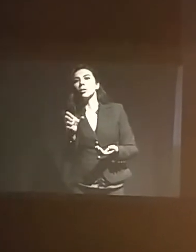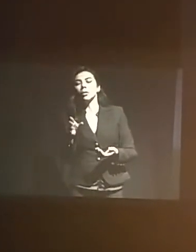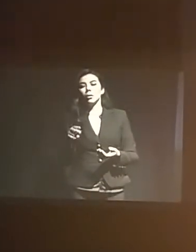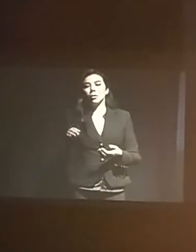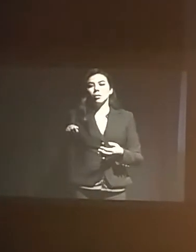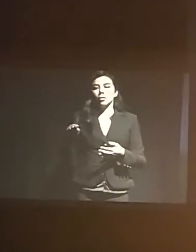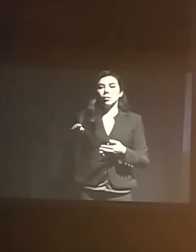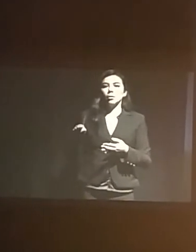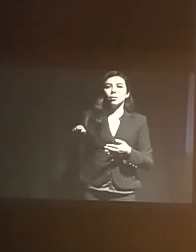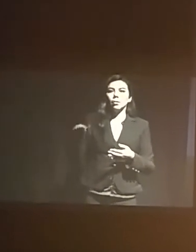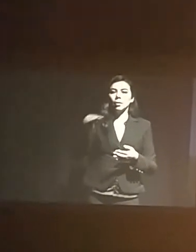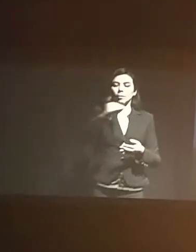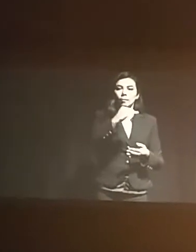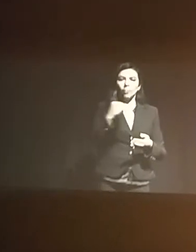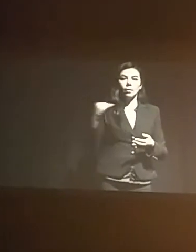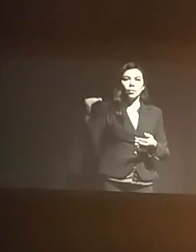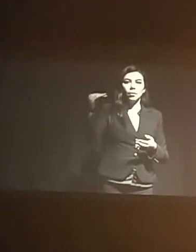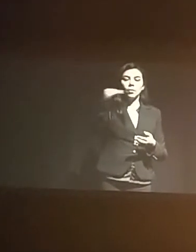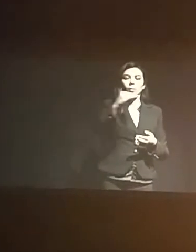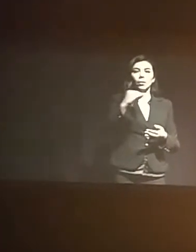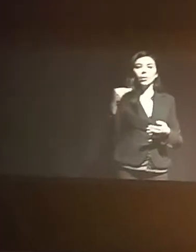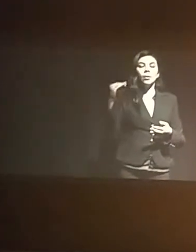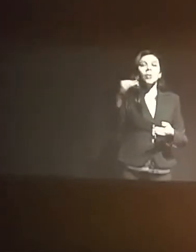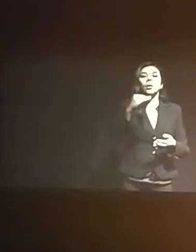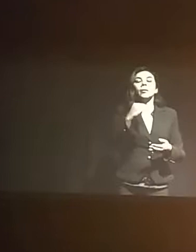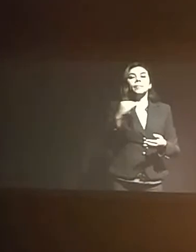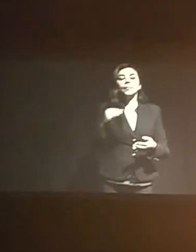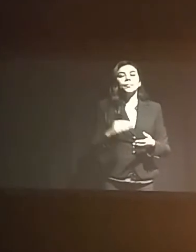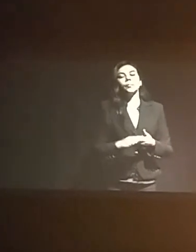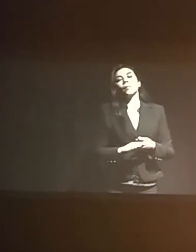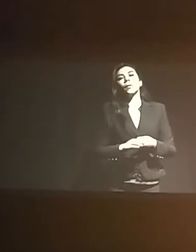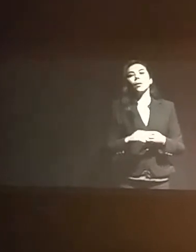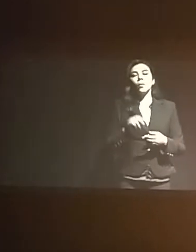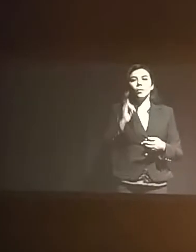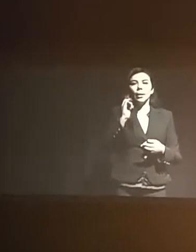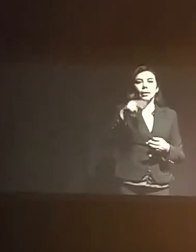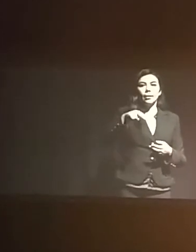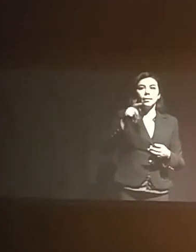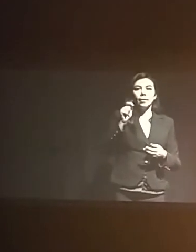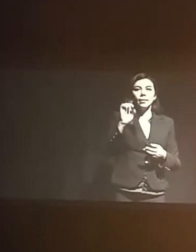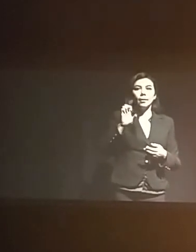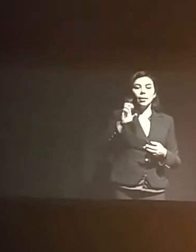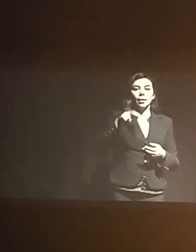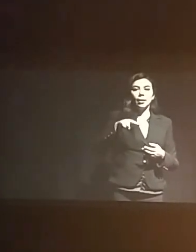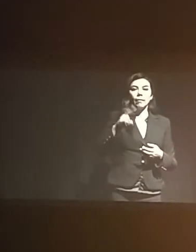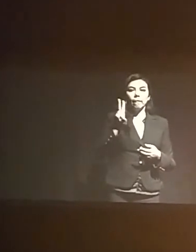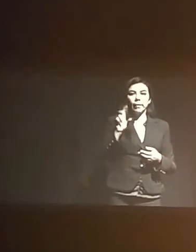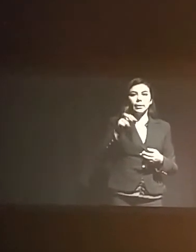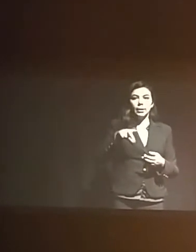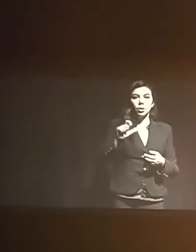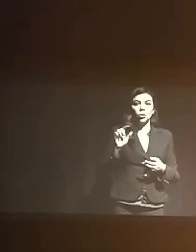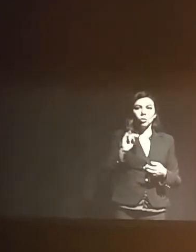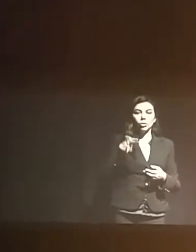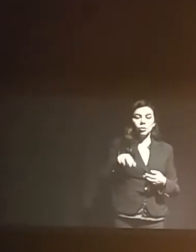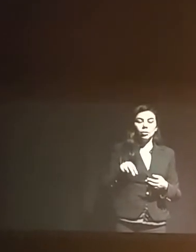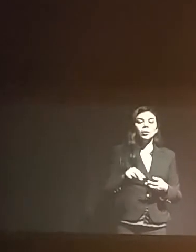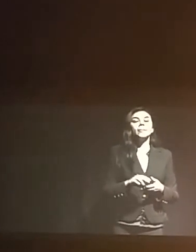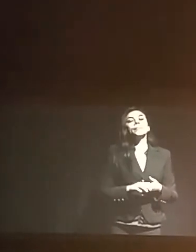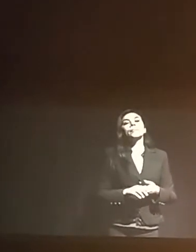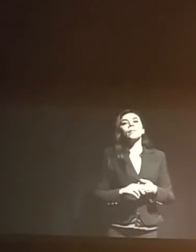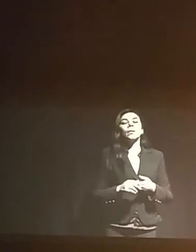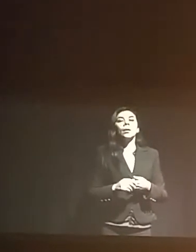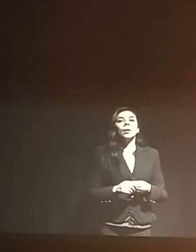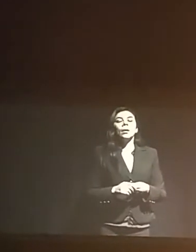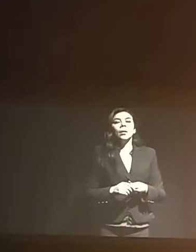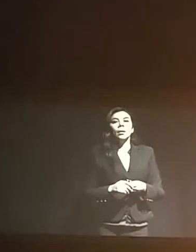rampa, eso es una intervención arquitectónica. ¿Te fijas? O en el Museo de Hanoi, o estas otras que están en